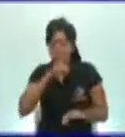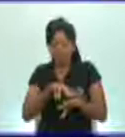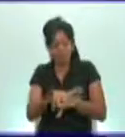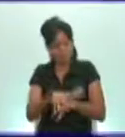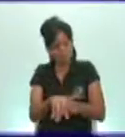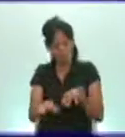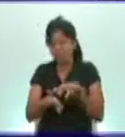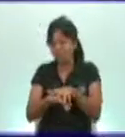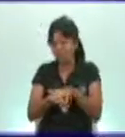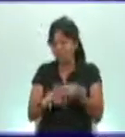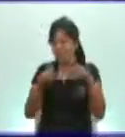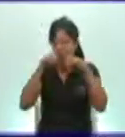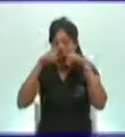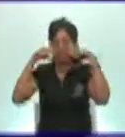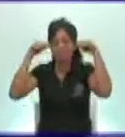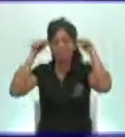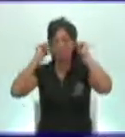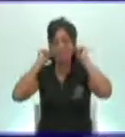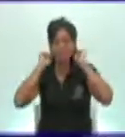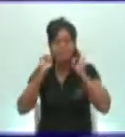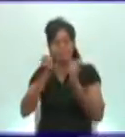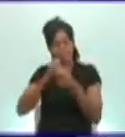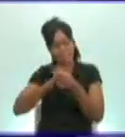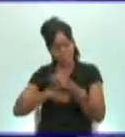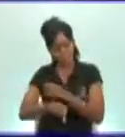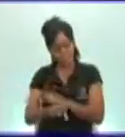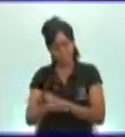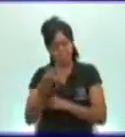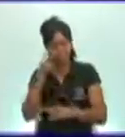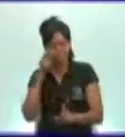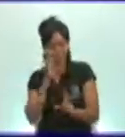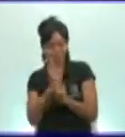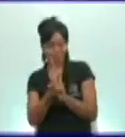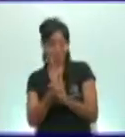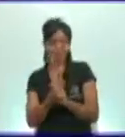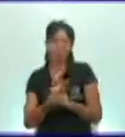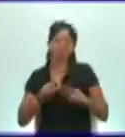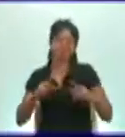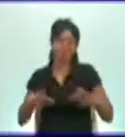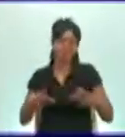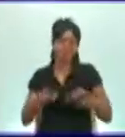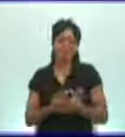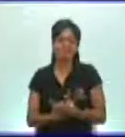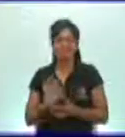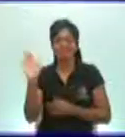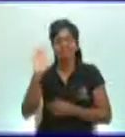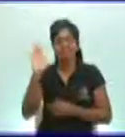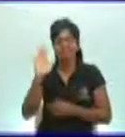usa correcto el nasobuco, porque pronto nos estaremos encontrando nuevamente.